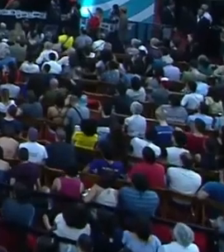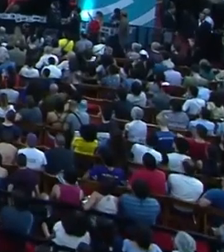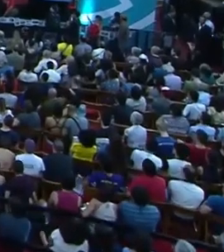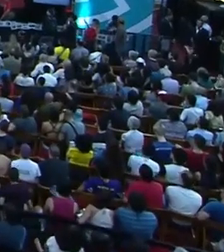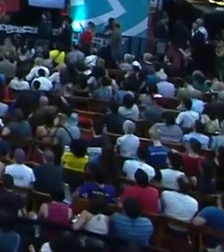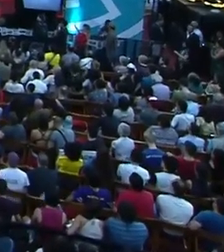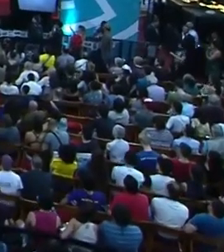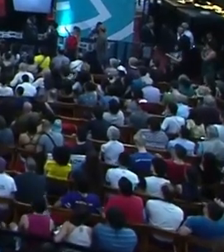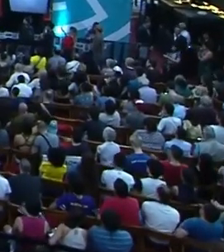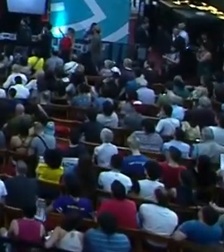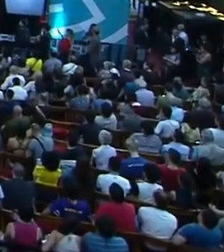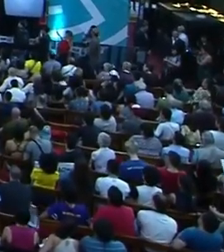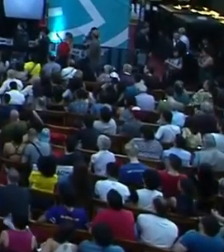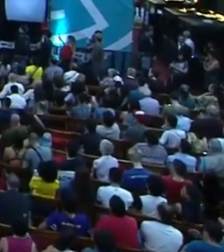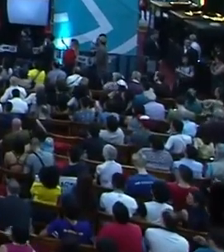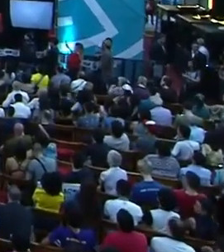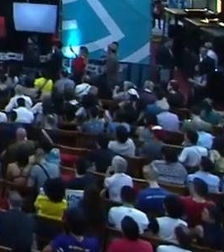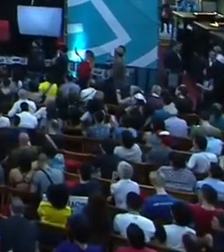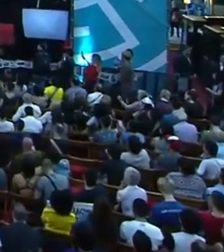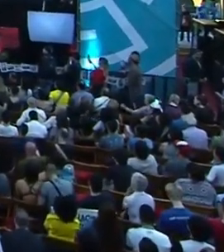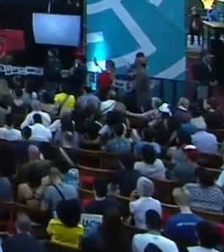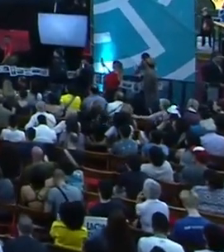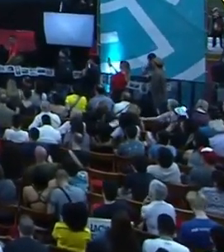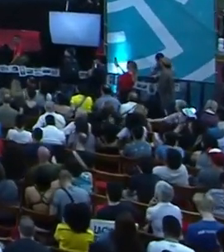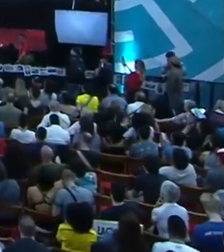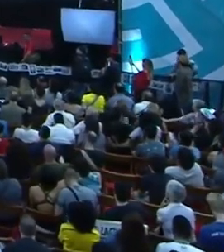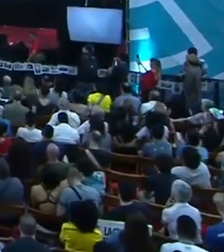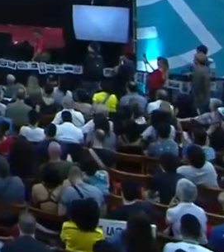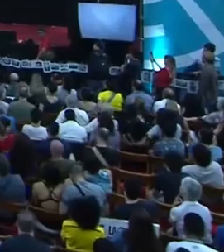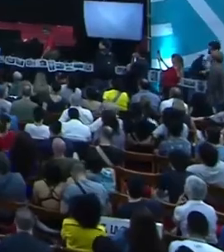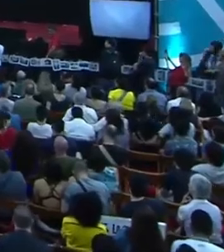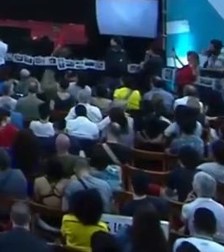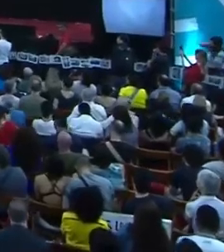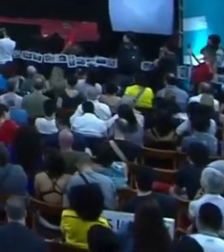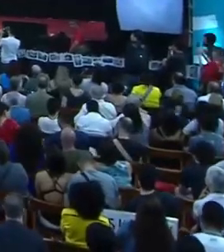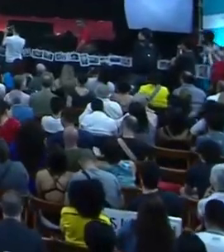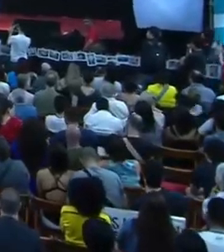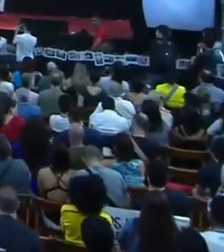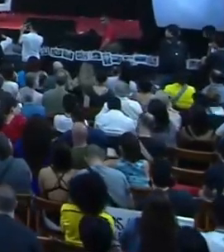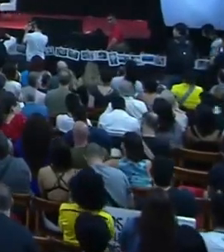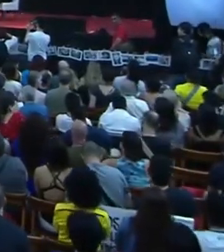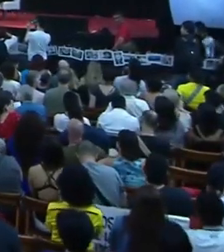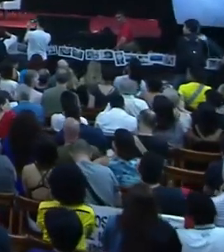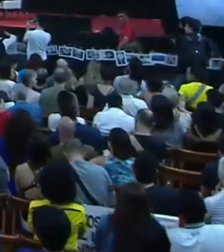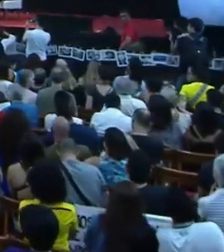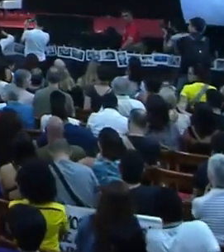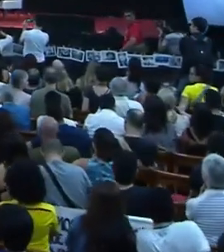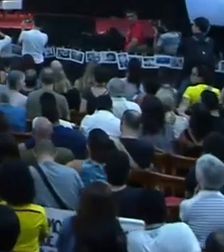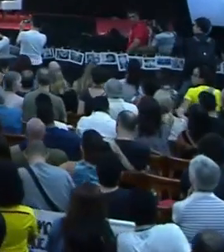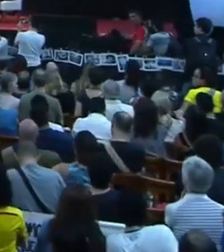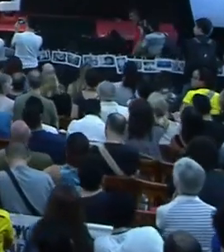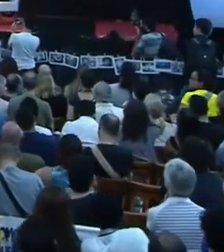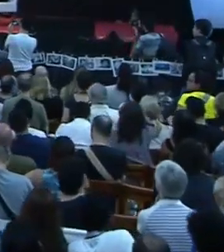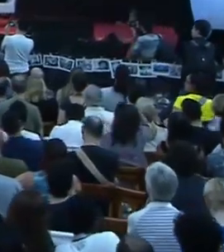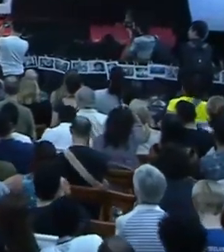una declaración, la primera de una gran ciudad europea, rechazando